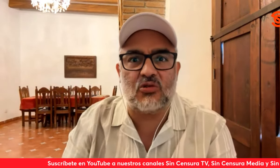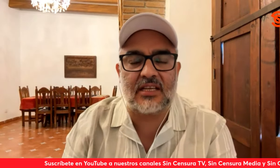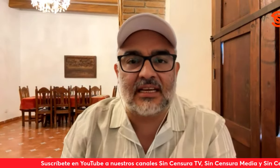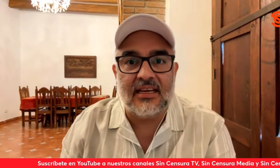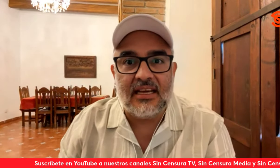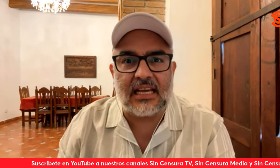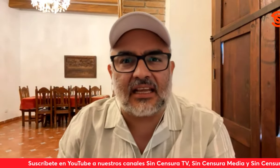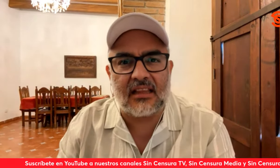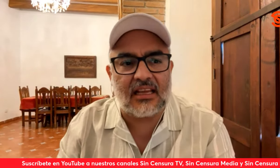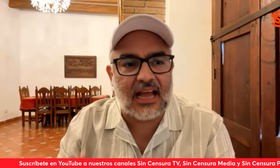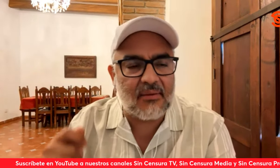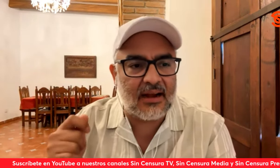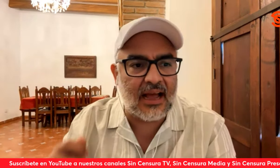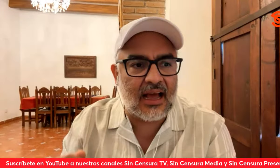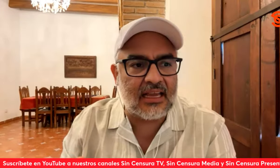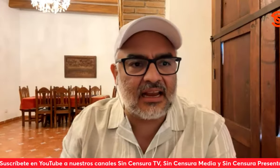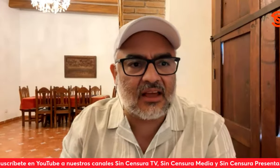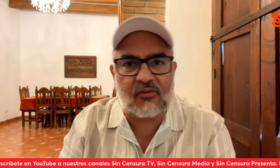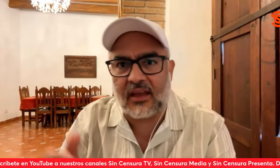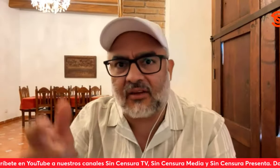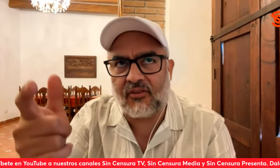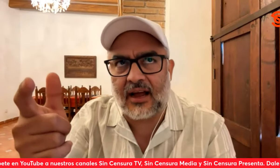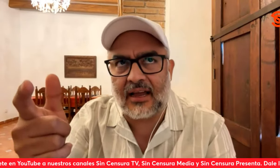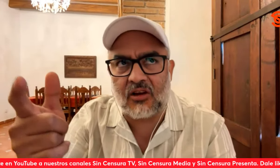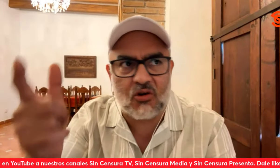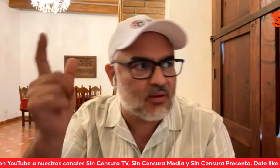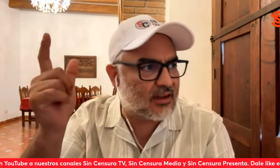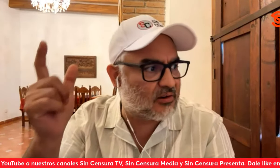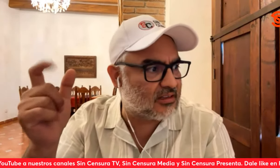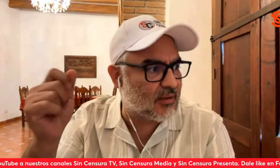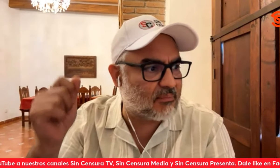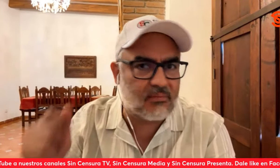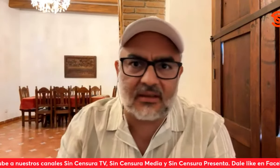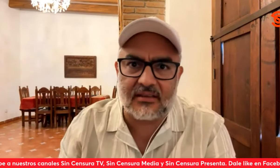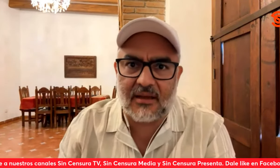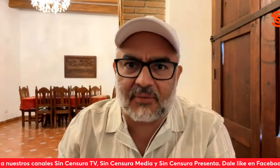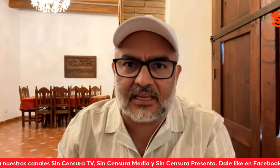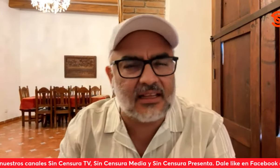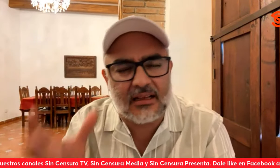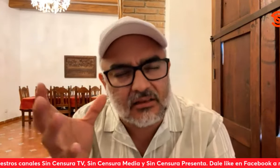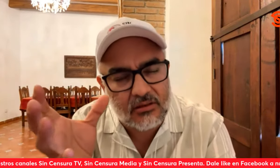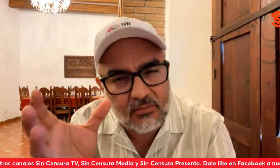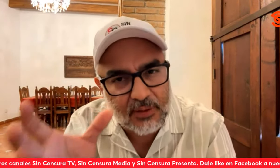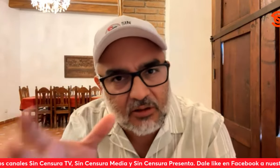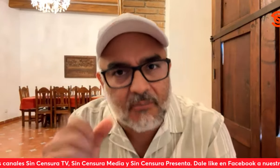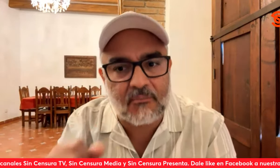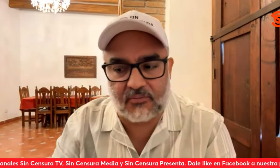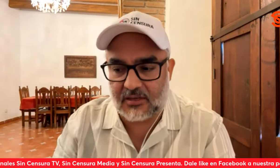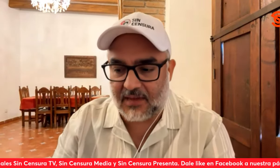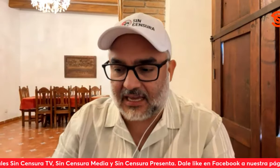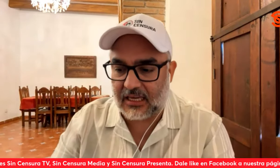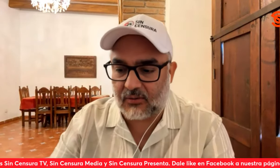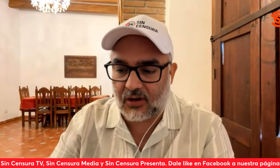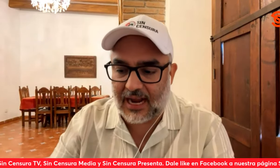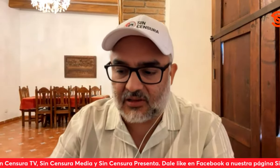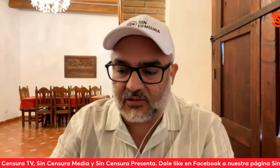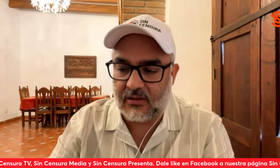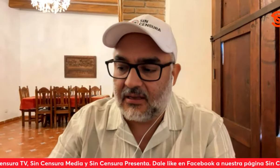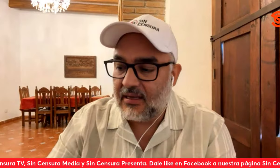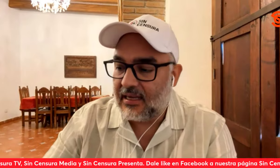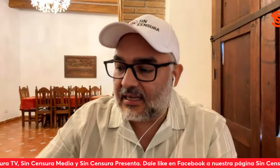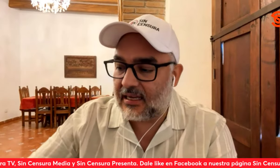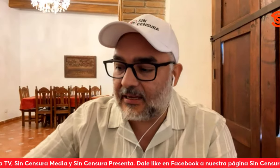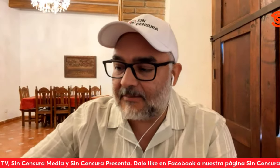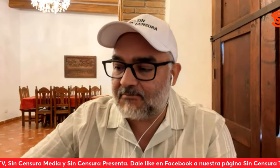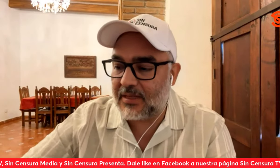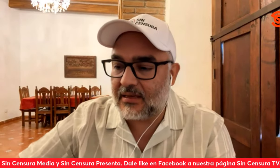krause que criticaban a ina y fenova creo que se se apellida perdón si me he equivocado